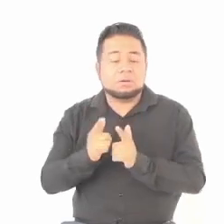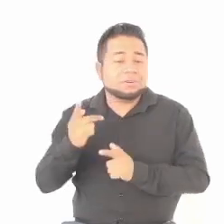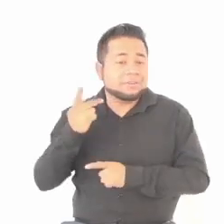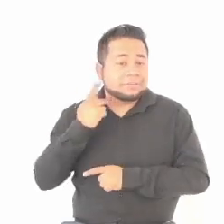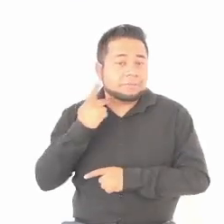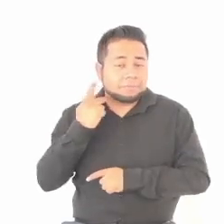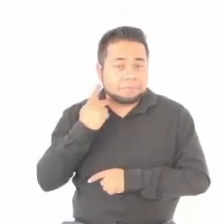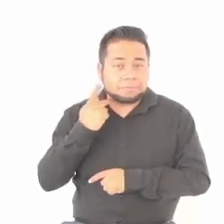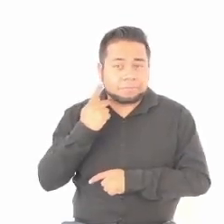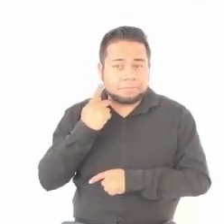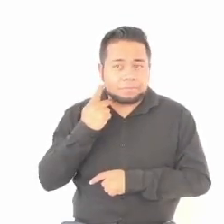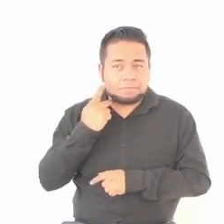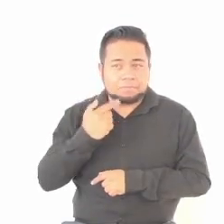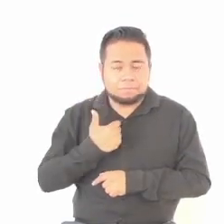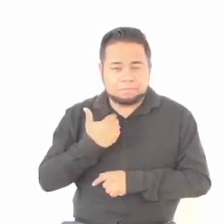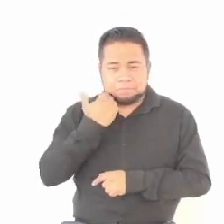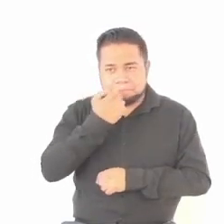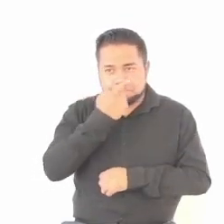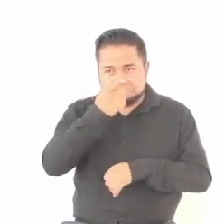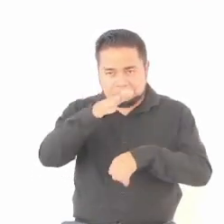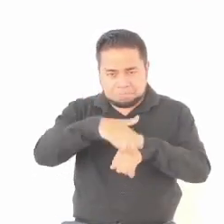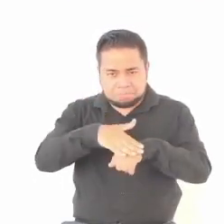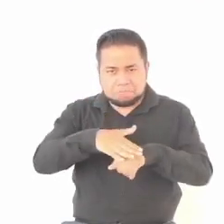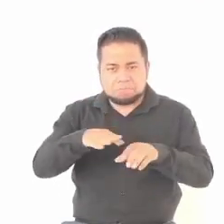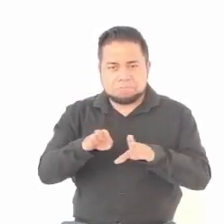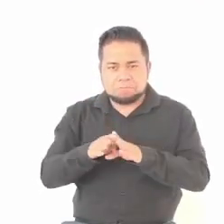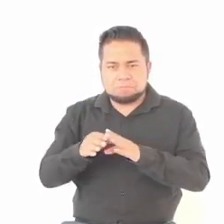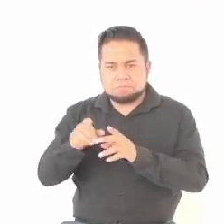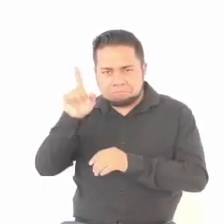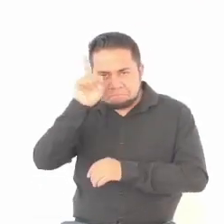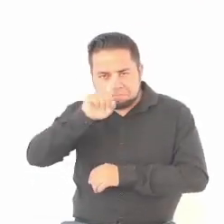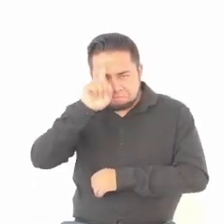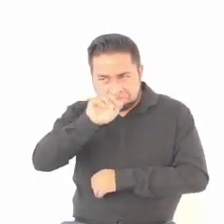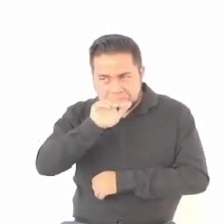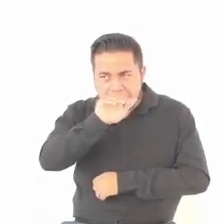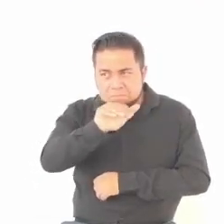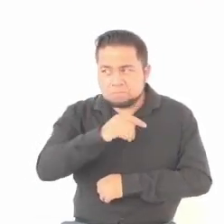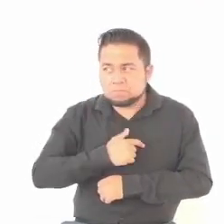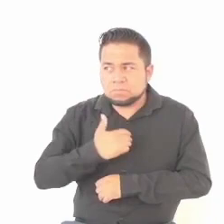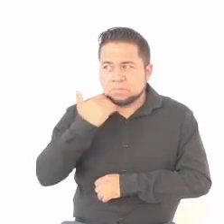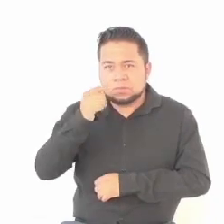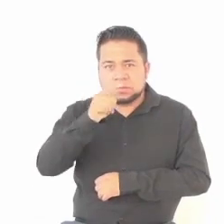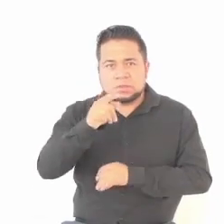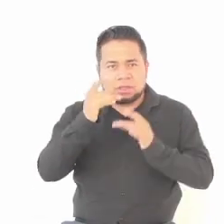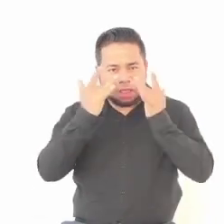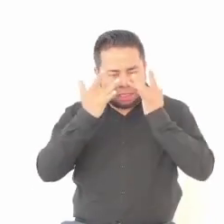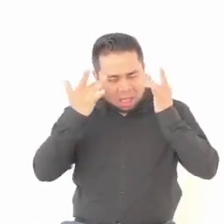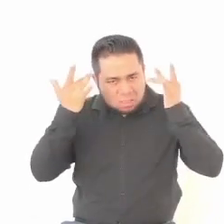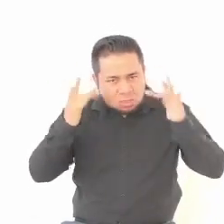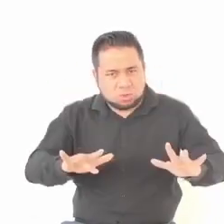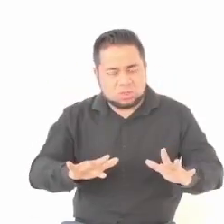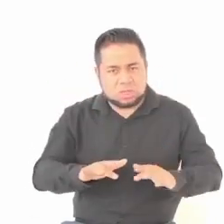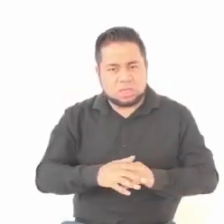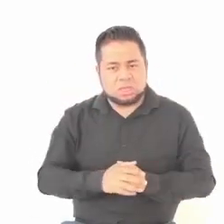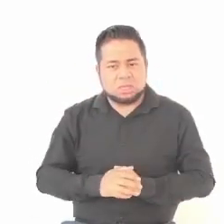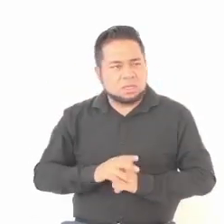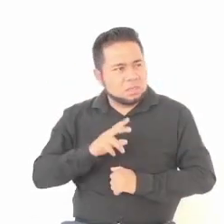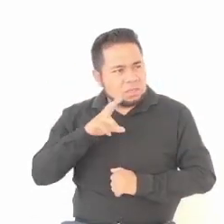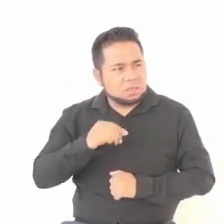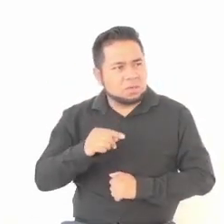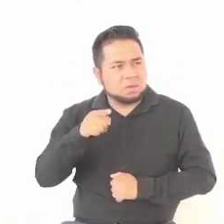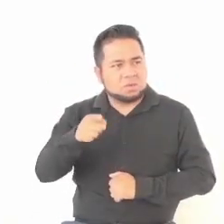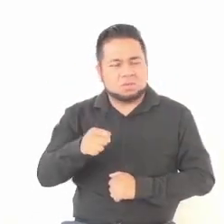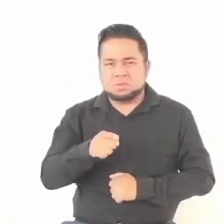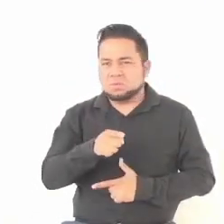yo quiero decirle, y como consejo, le pido que renuncie a este cargo. No es usted